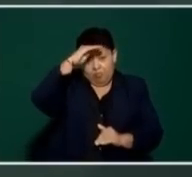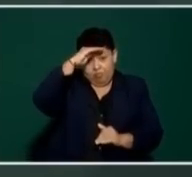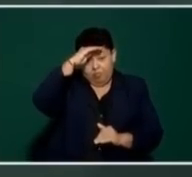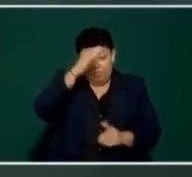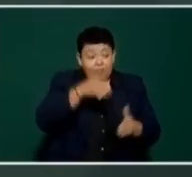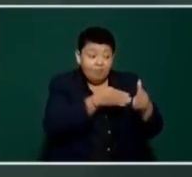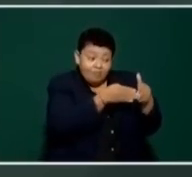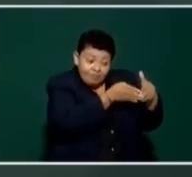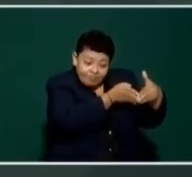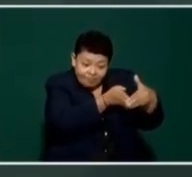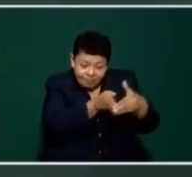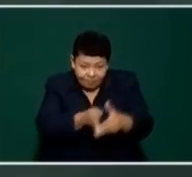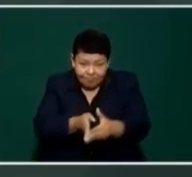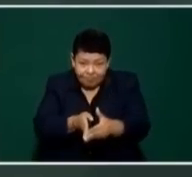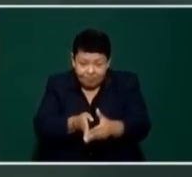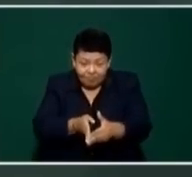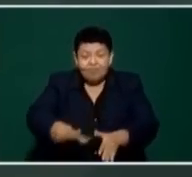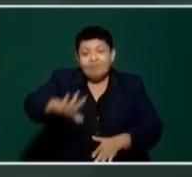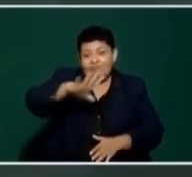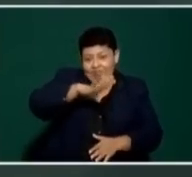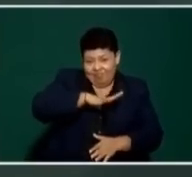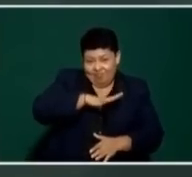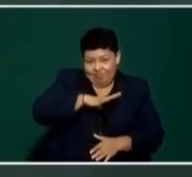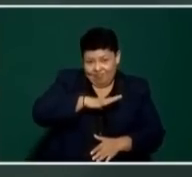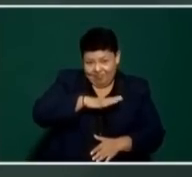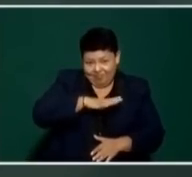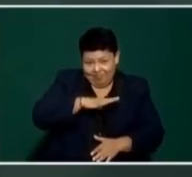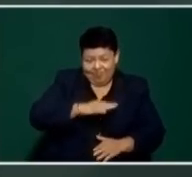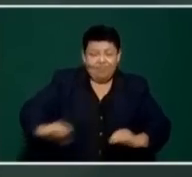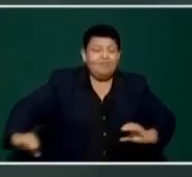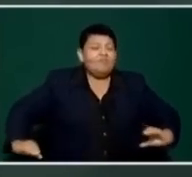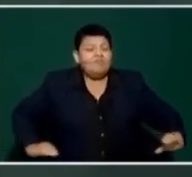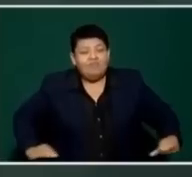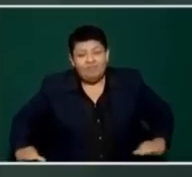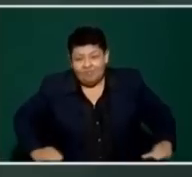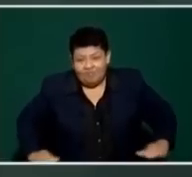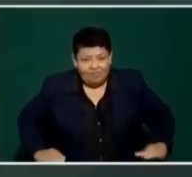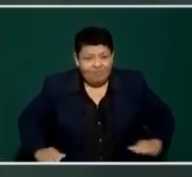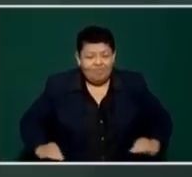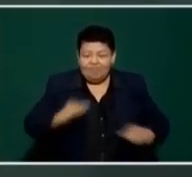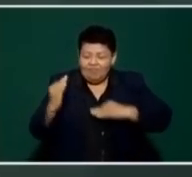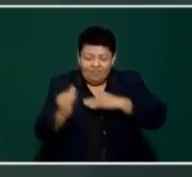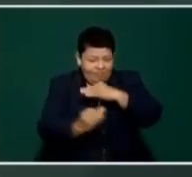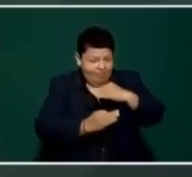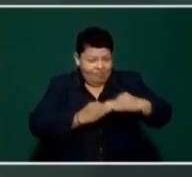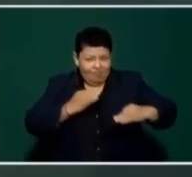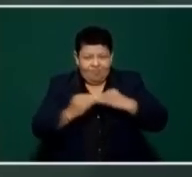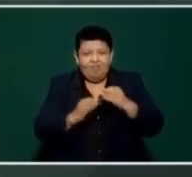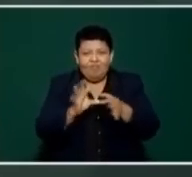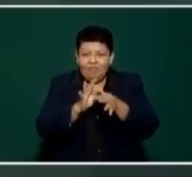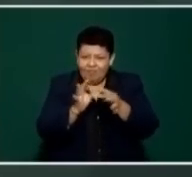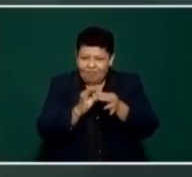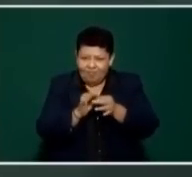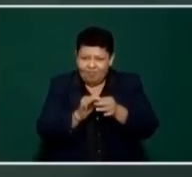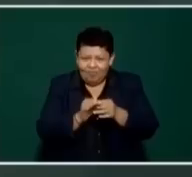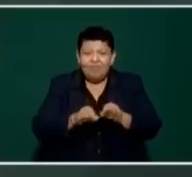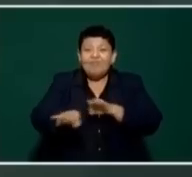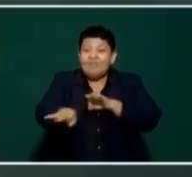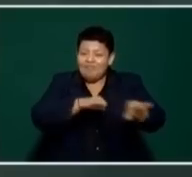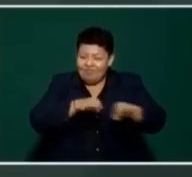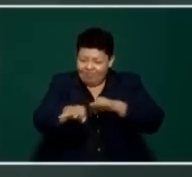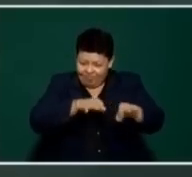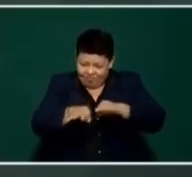ese barco que ya tenemos las características, etcétera, que lo tenemos, lo estamos rehabilitando